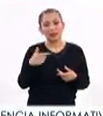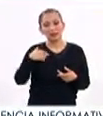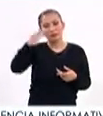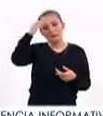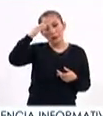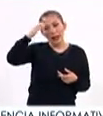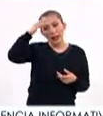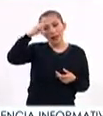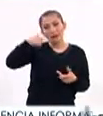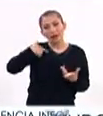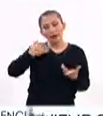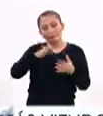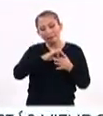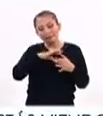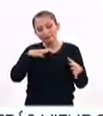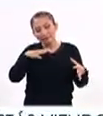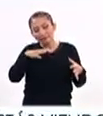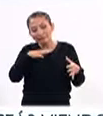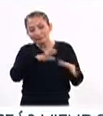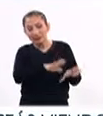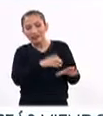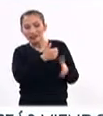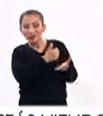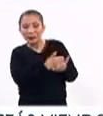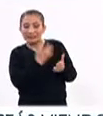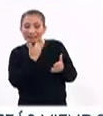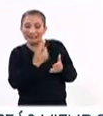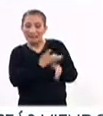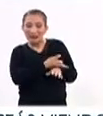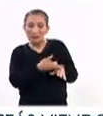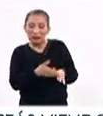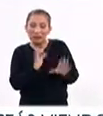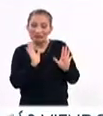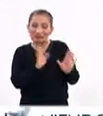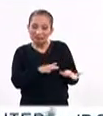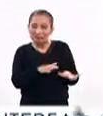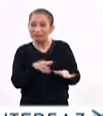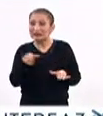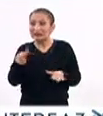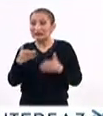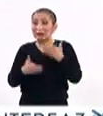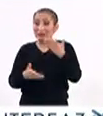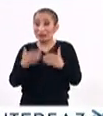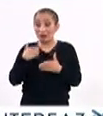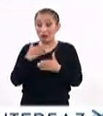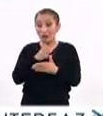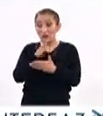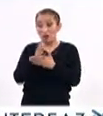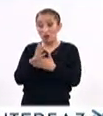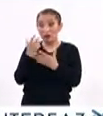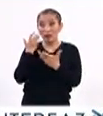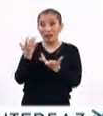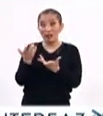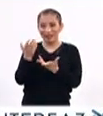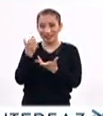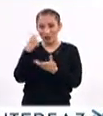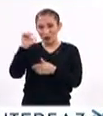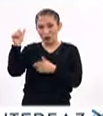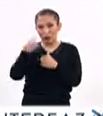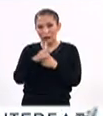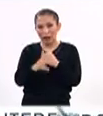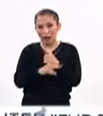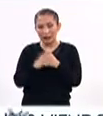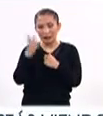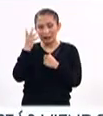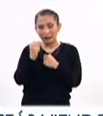esa experiencia de dejar tu ciudad, tu familia. Y eso a veces cuando estás deseando irte al extranjero